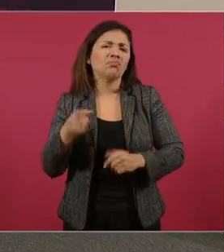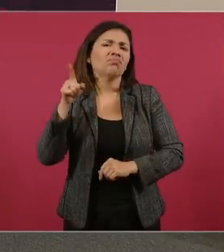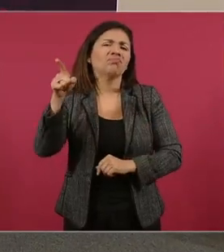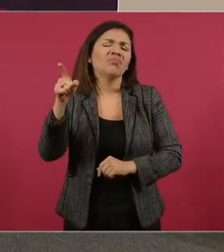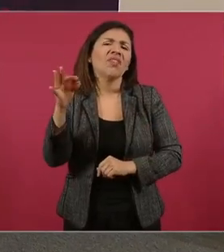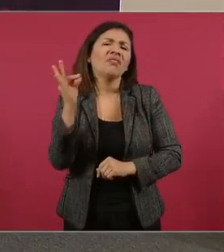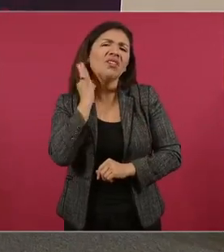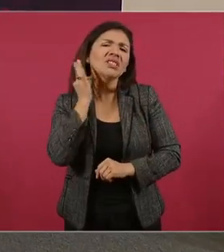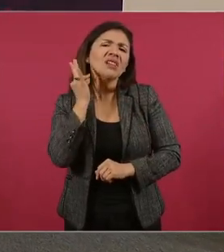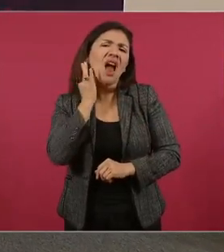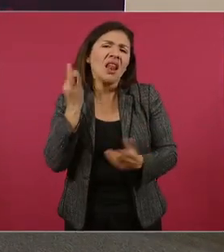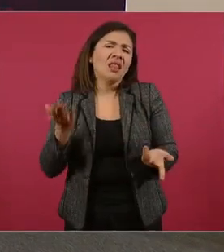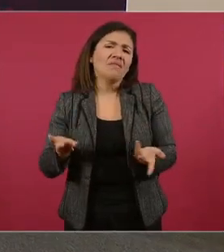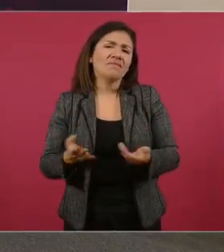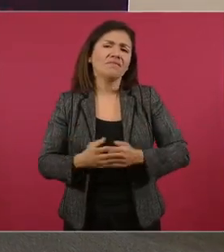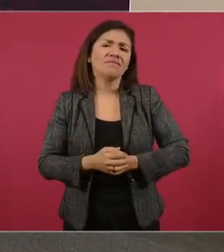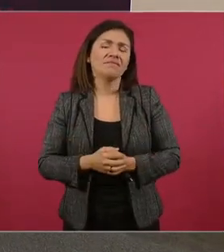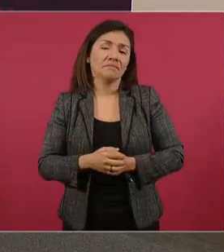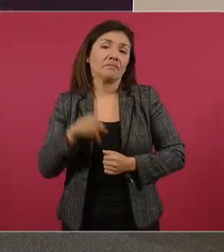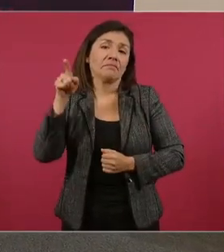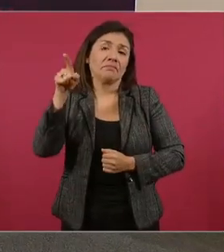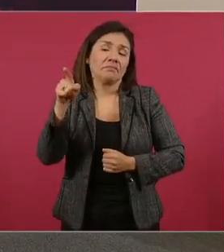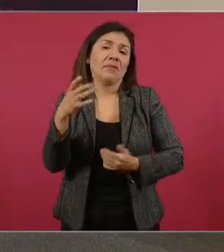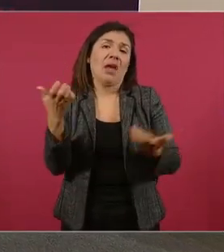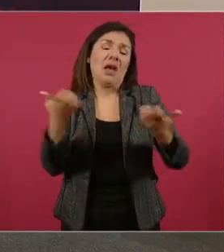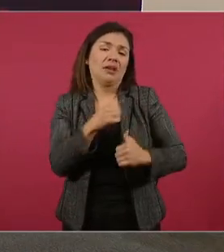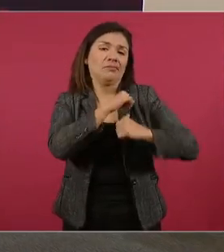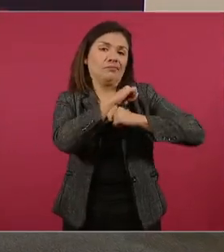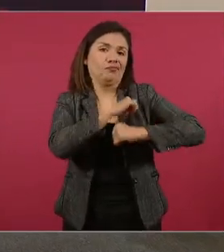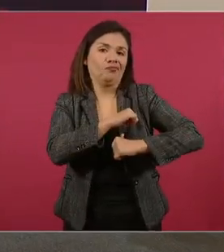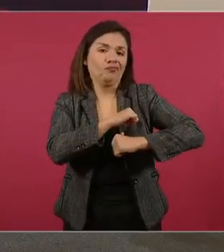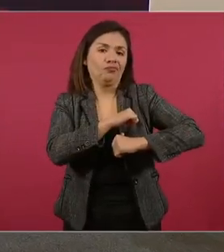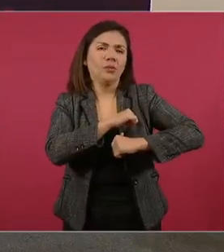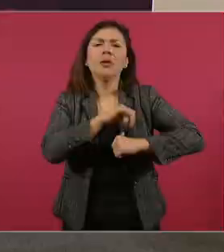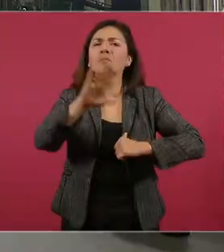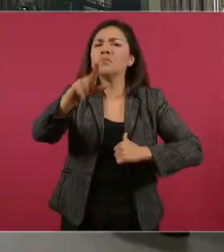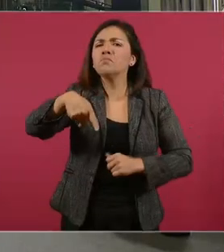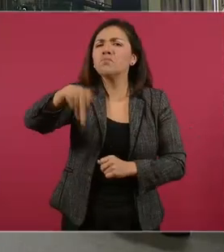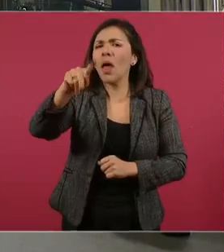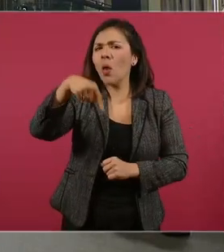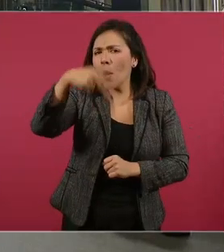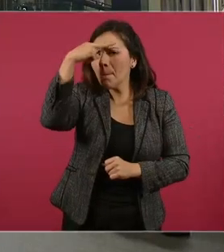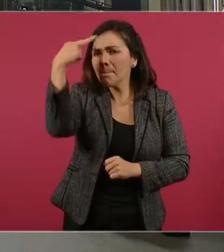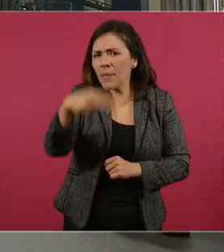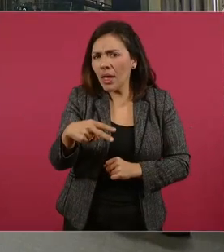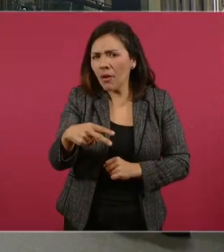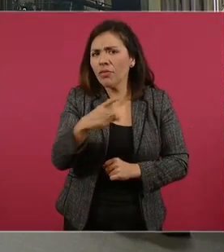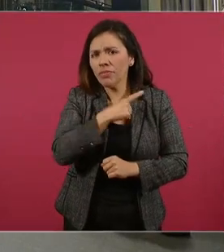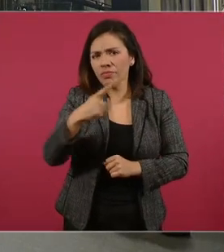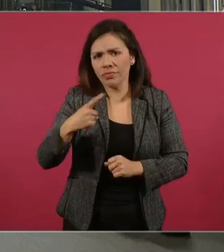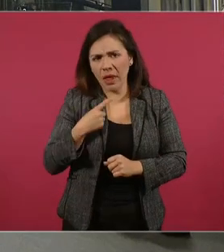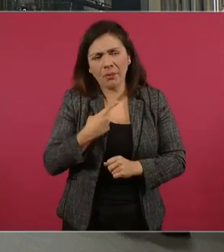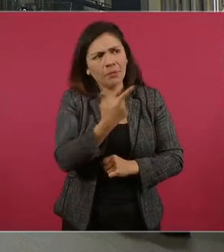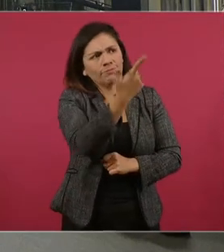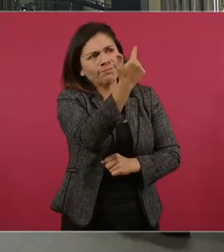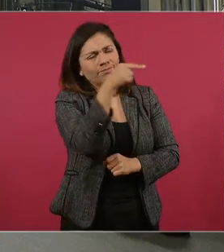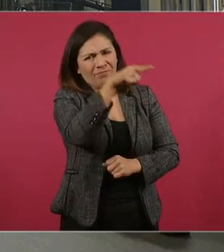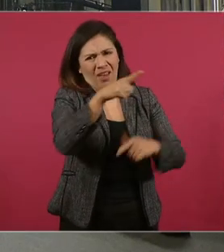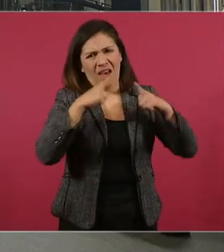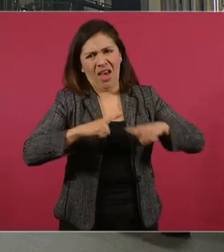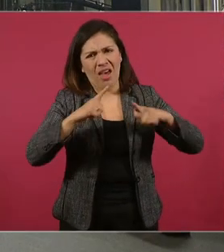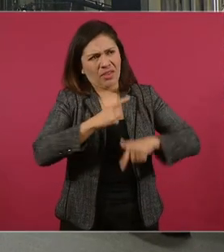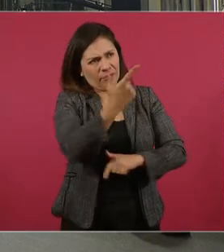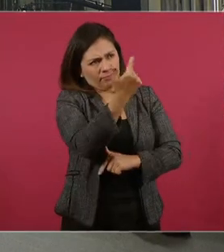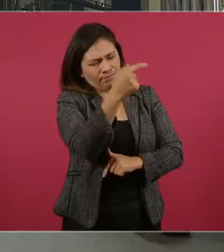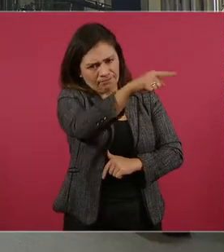fiscalía la que se hace cargo. Pero México no estaría llamando a rendir cuentas a estos agentes y que pidan